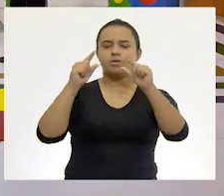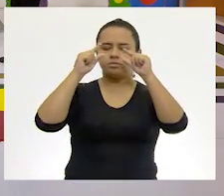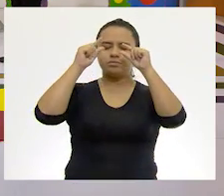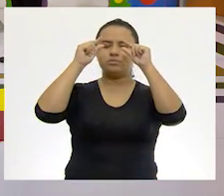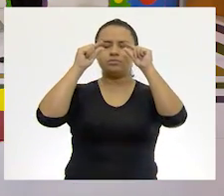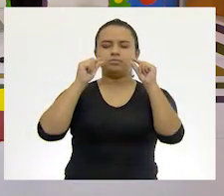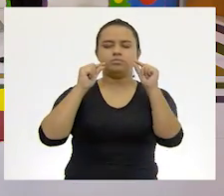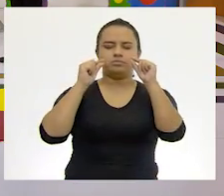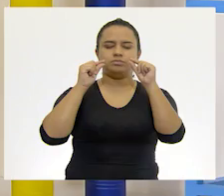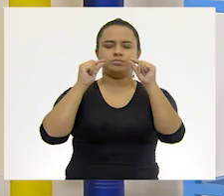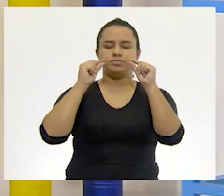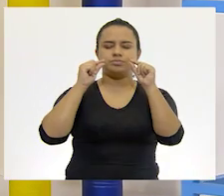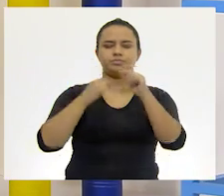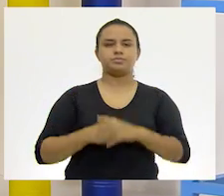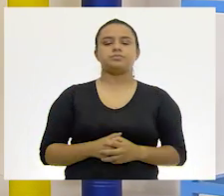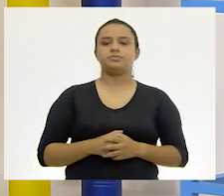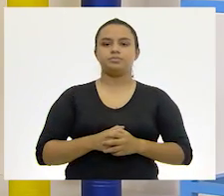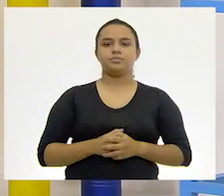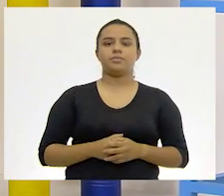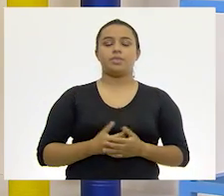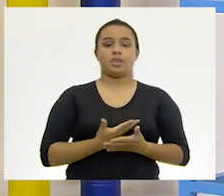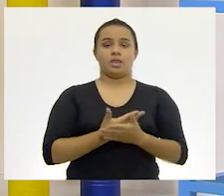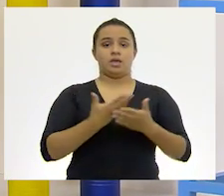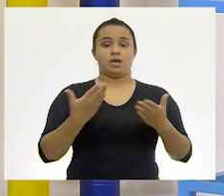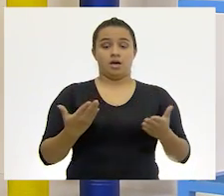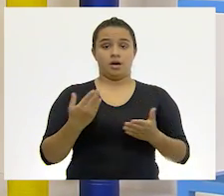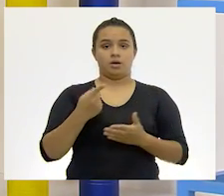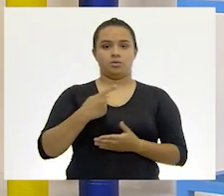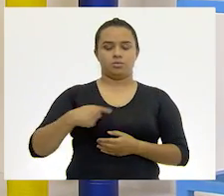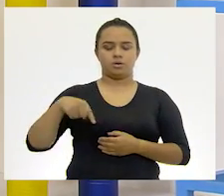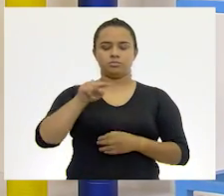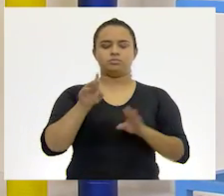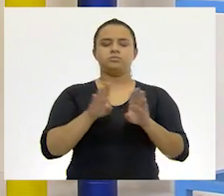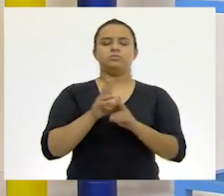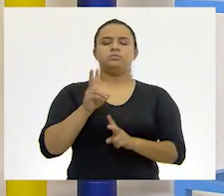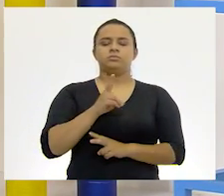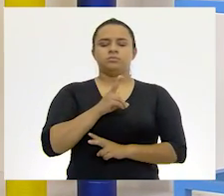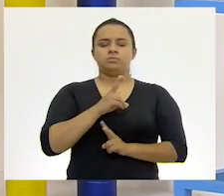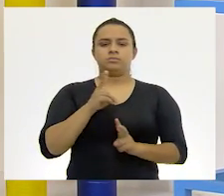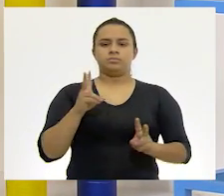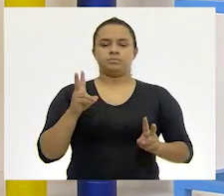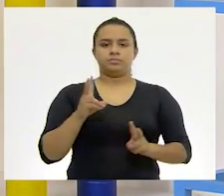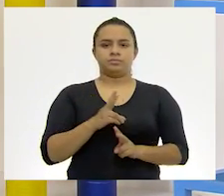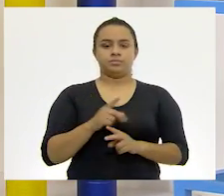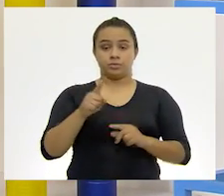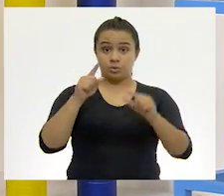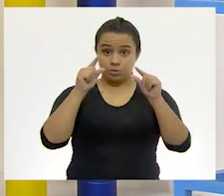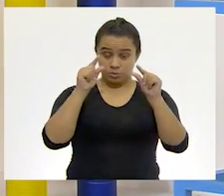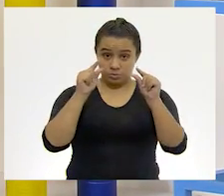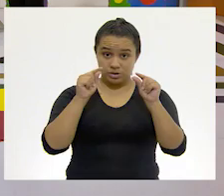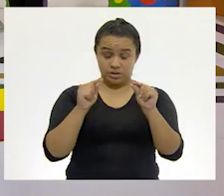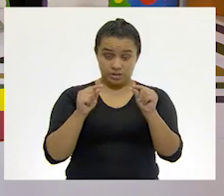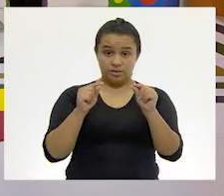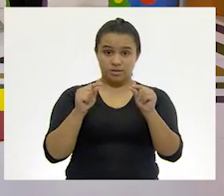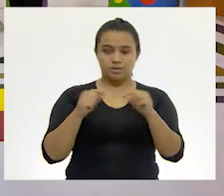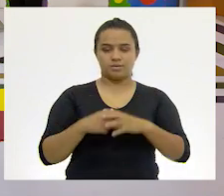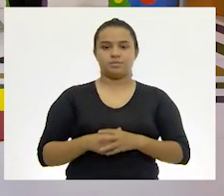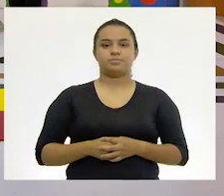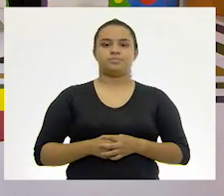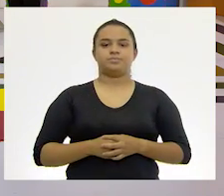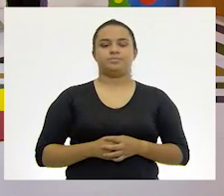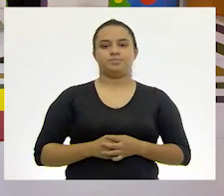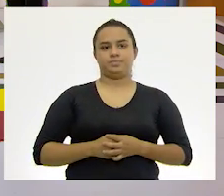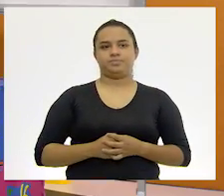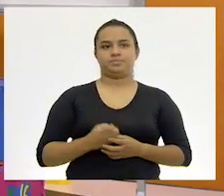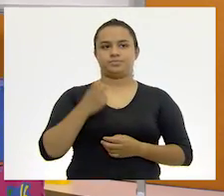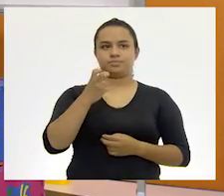ojos y vamos a darnos un momentito para estar con nosotros. A ver, cierra tus ojos.